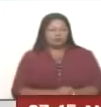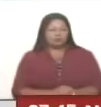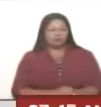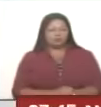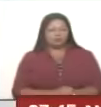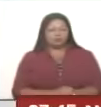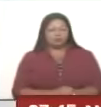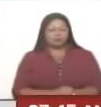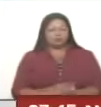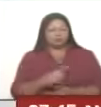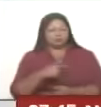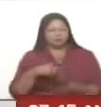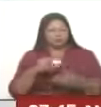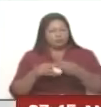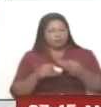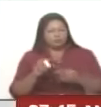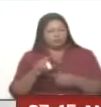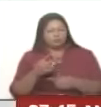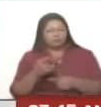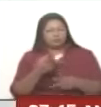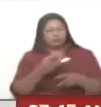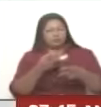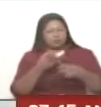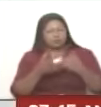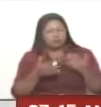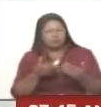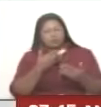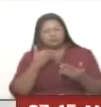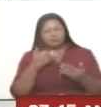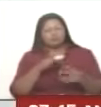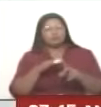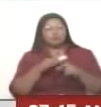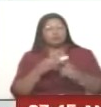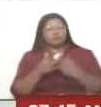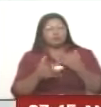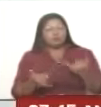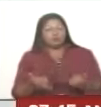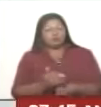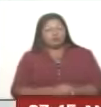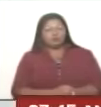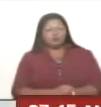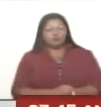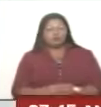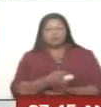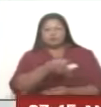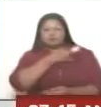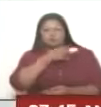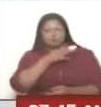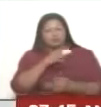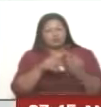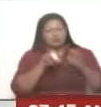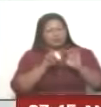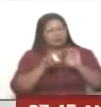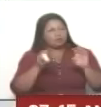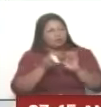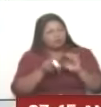agresión económica. Los mayores sueldos, las mejores condiciones sociales en lo